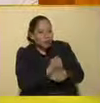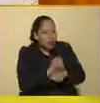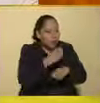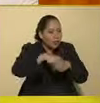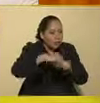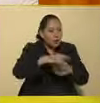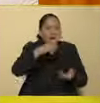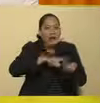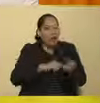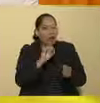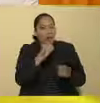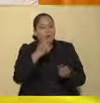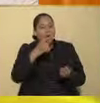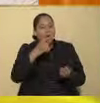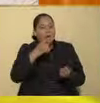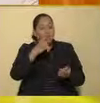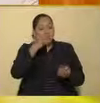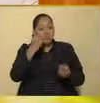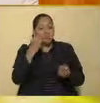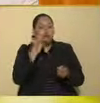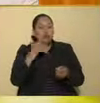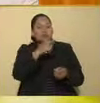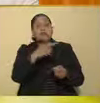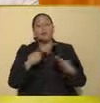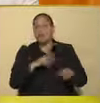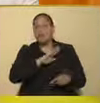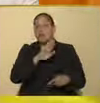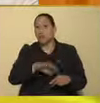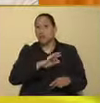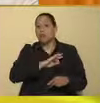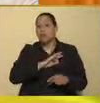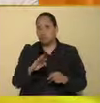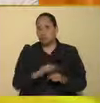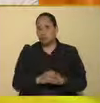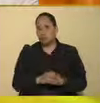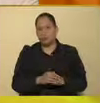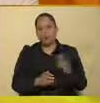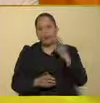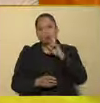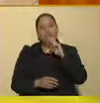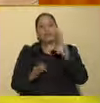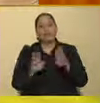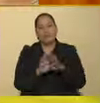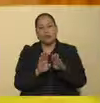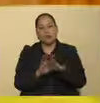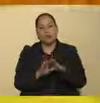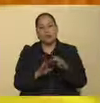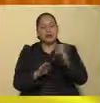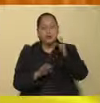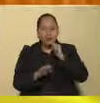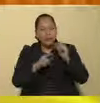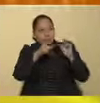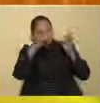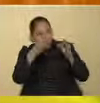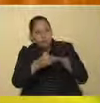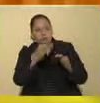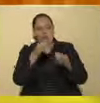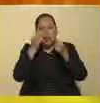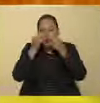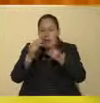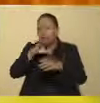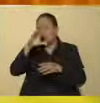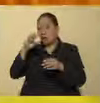o una complicación seria que puede llevar hasta la muerte al paciente. Entonces, lo mejor es tener un estándar de calidad de